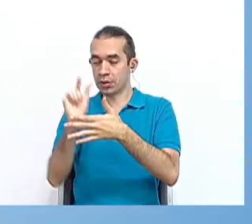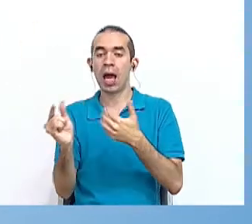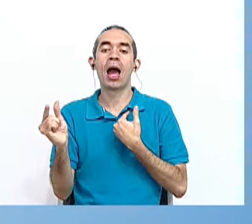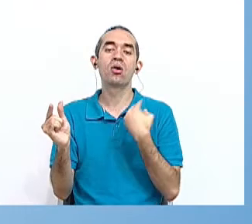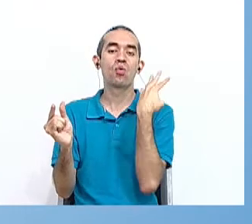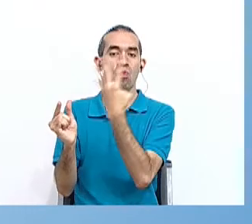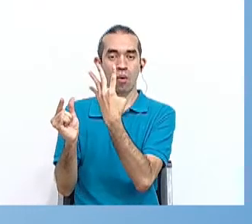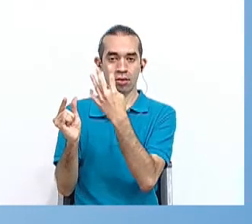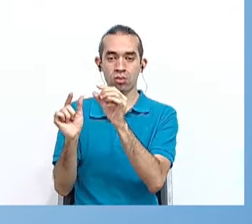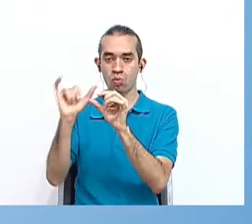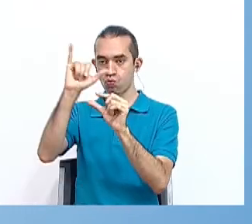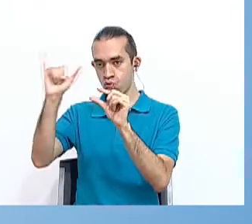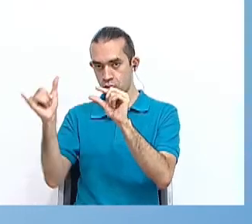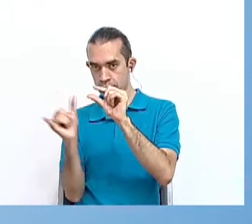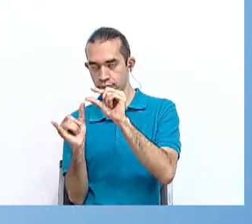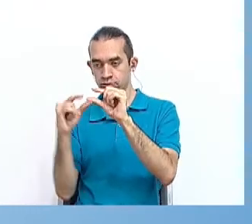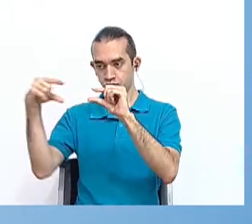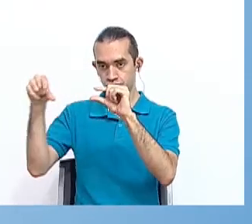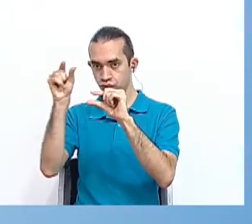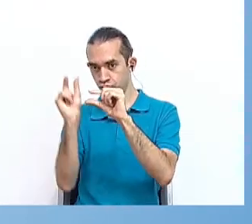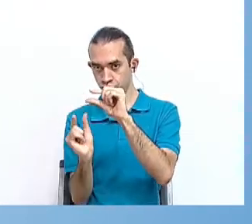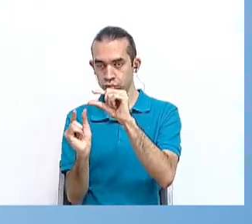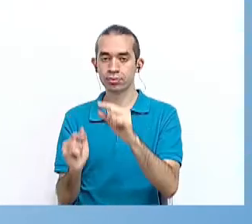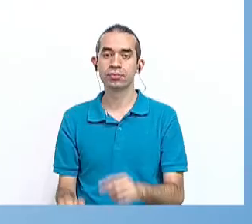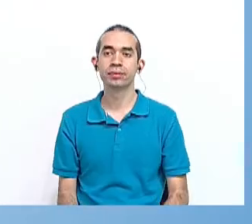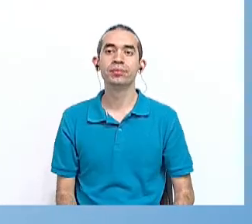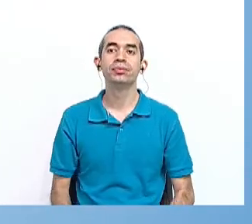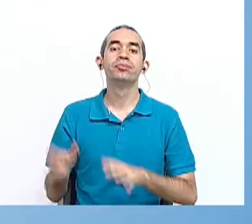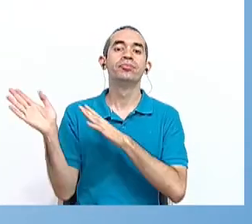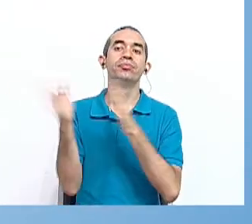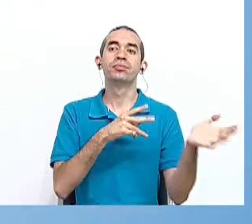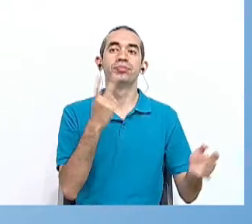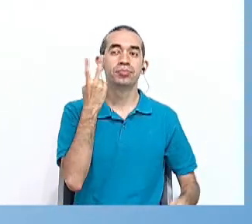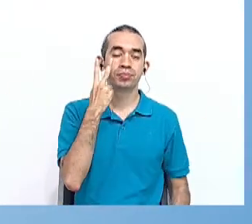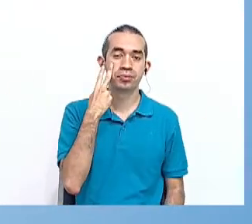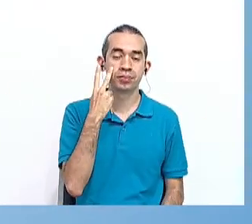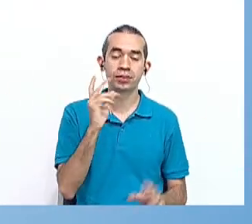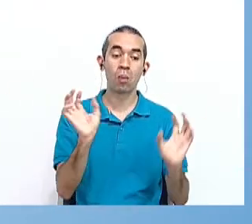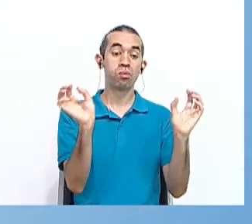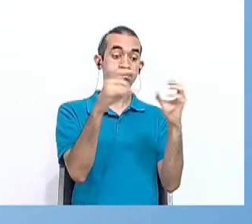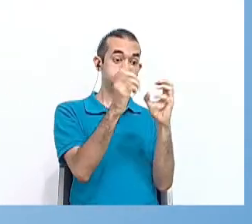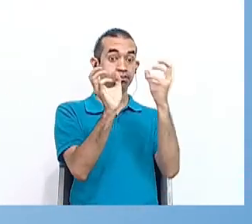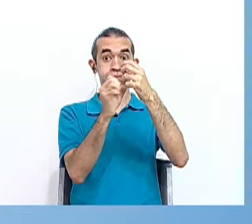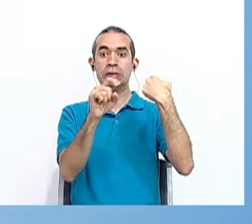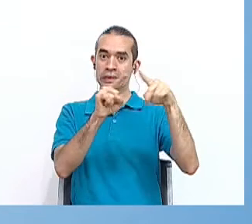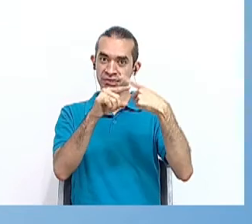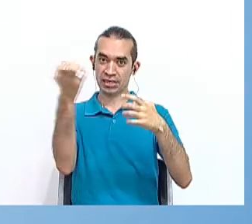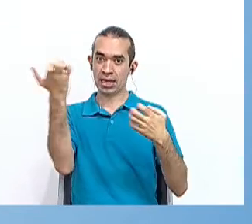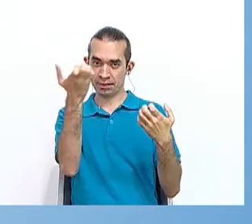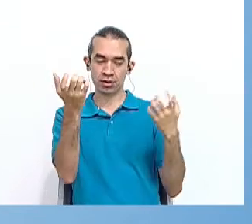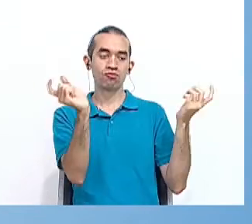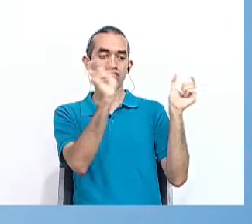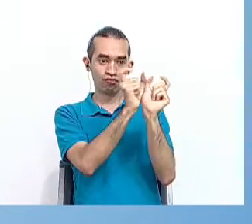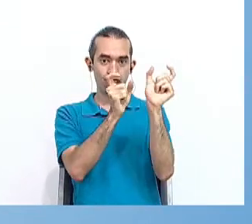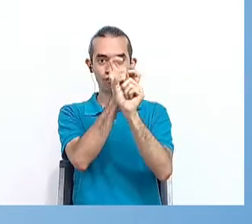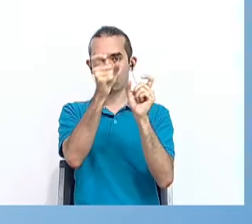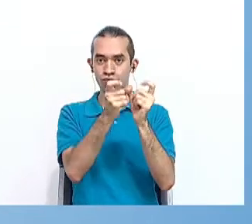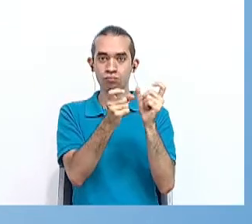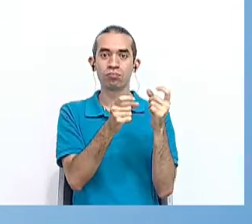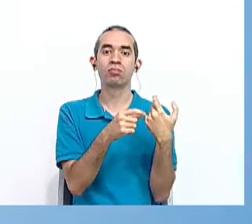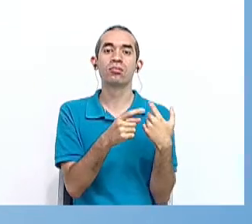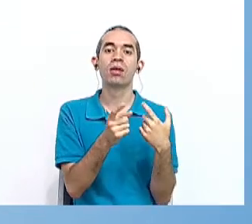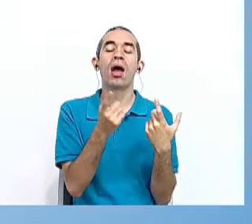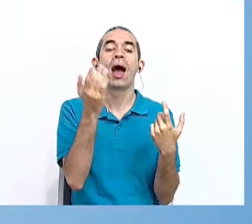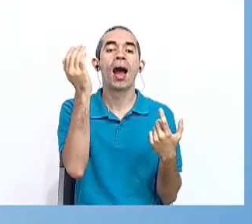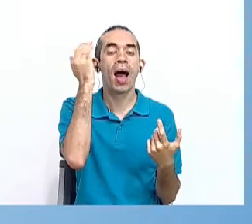Bien, pero también al observar los compuestos, vemos que están formados por la